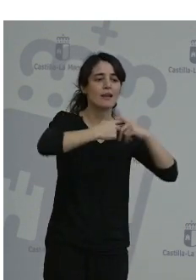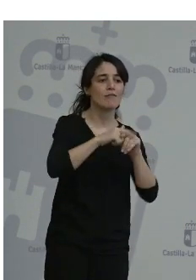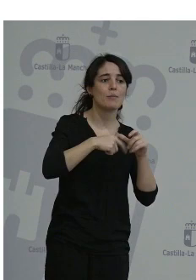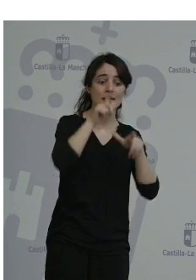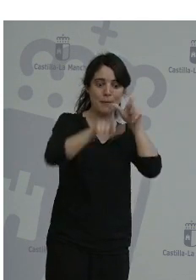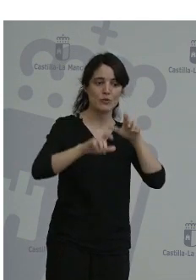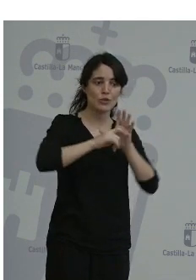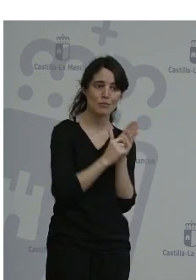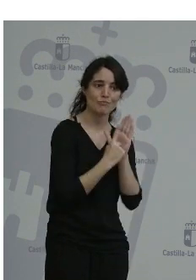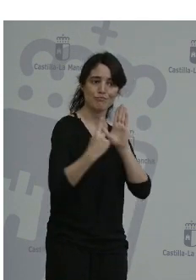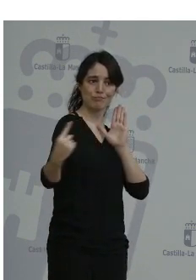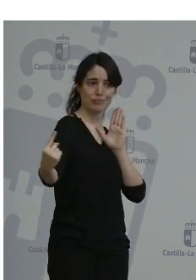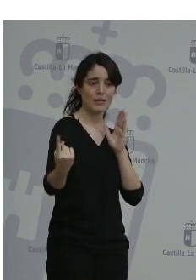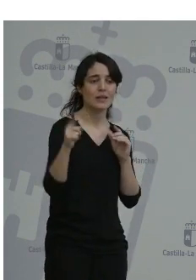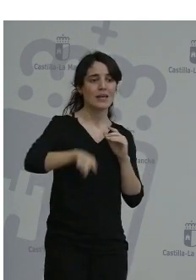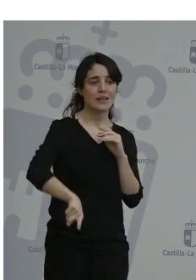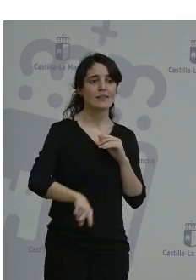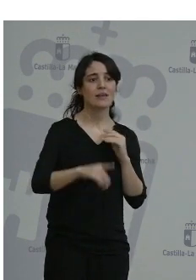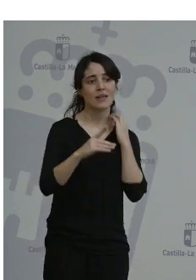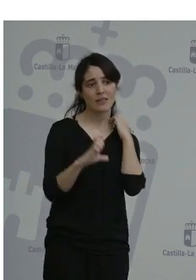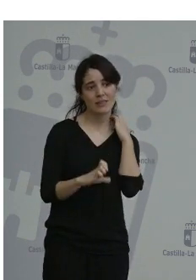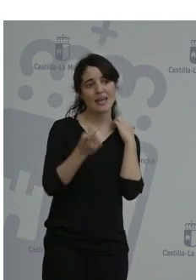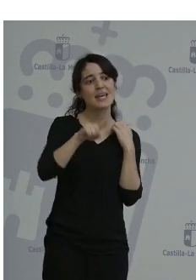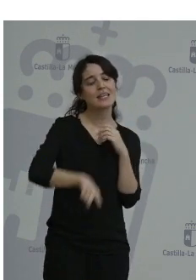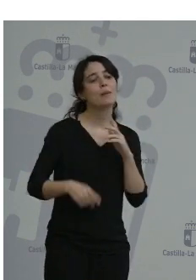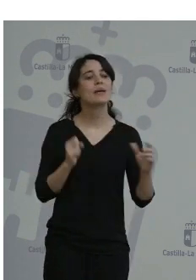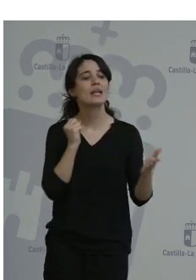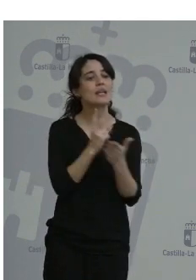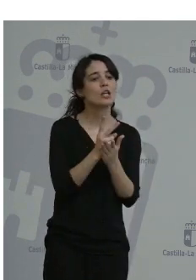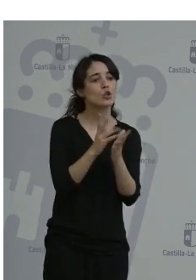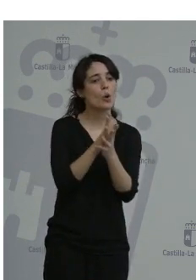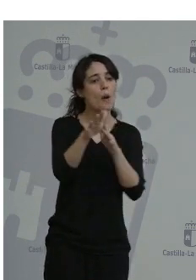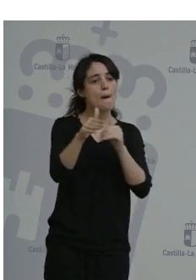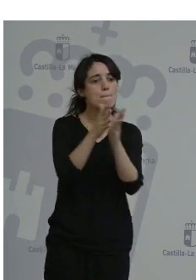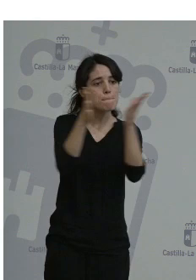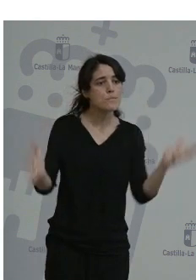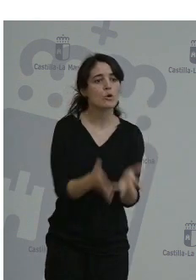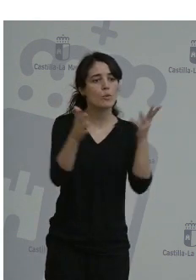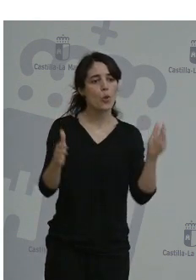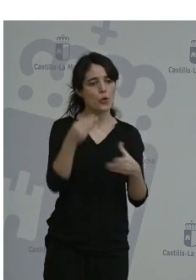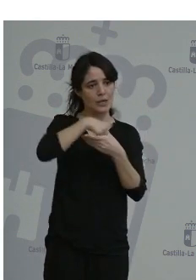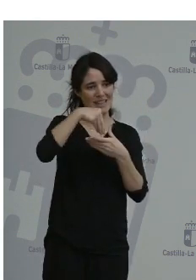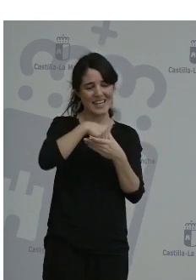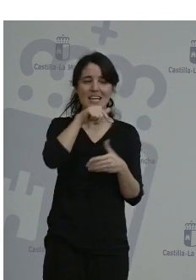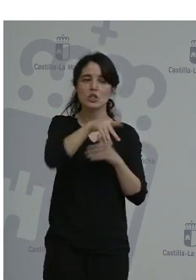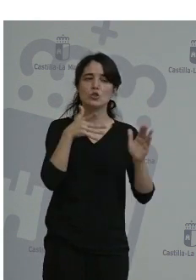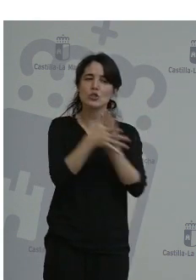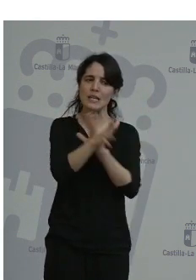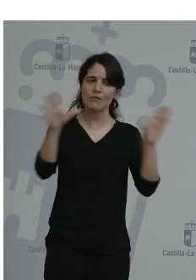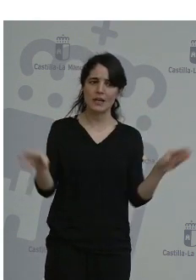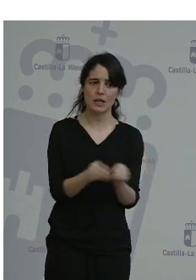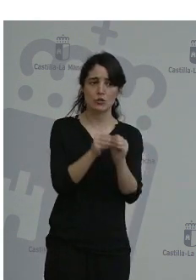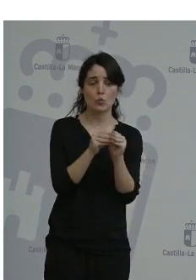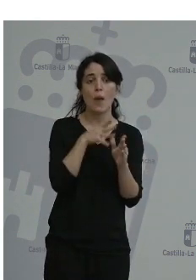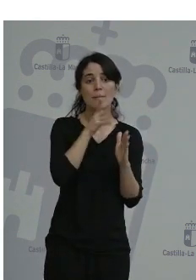cómo no, el reto de la promoción interna y de las convocatorias con concurso de méritos. He hecho un pequeño resumen porque podría ser este